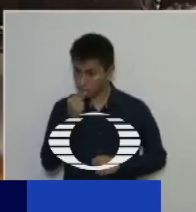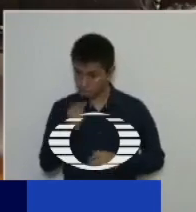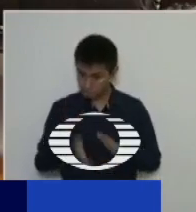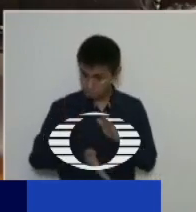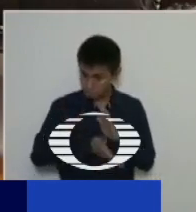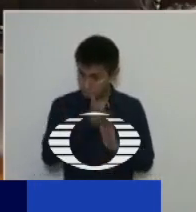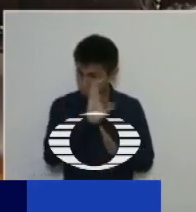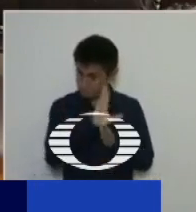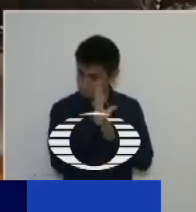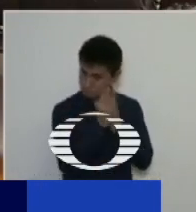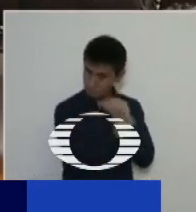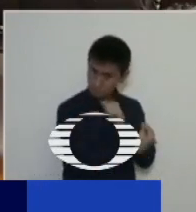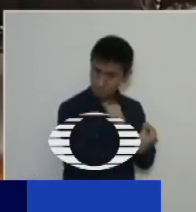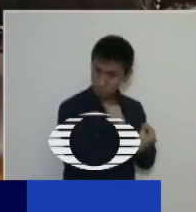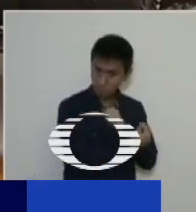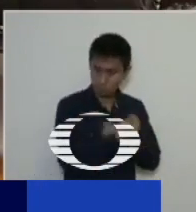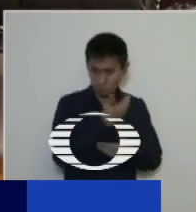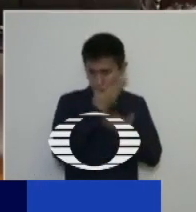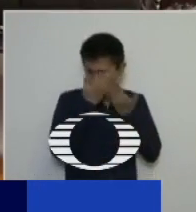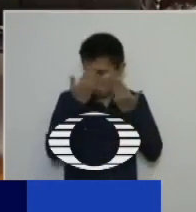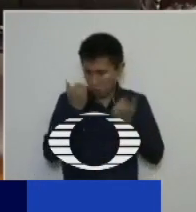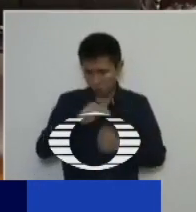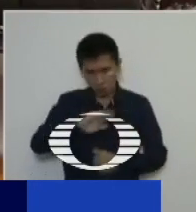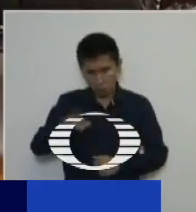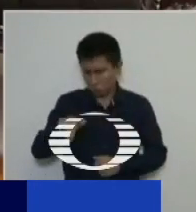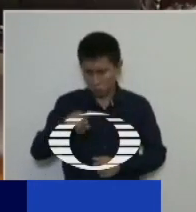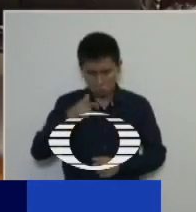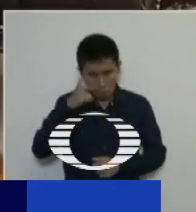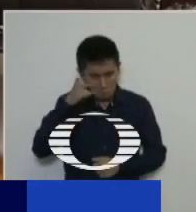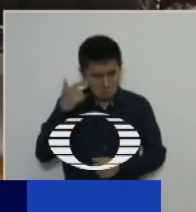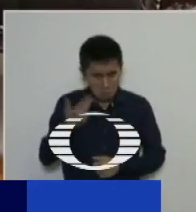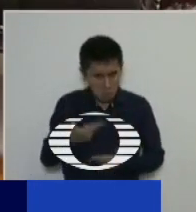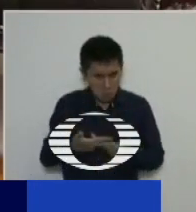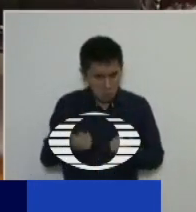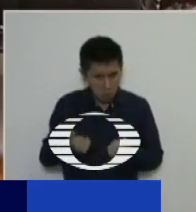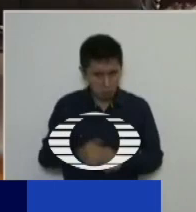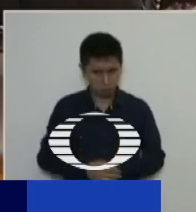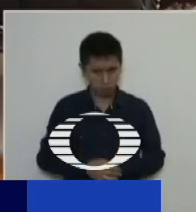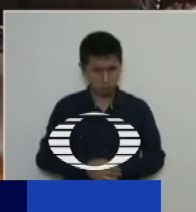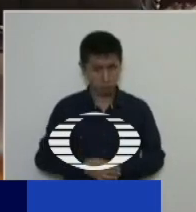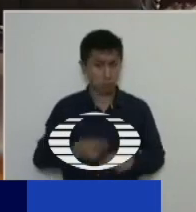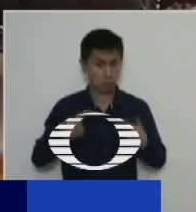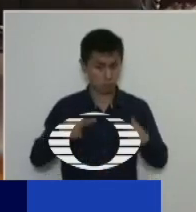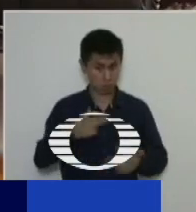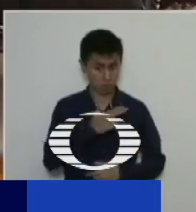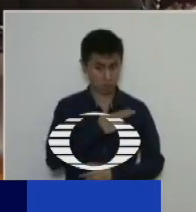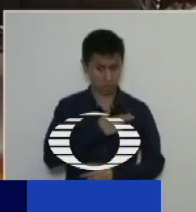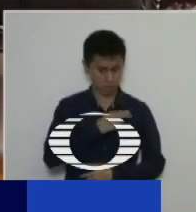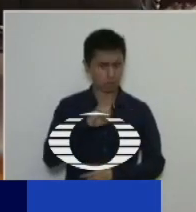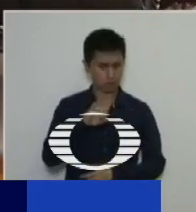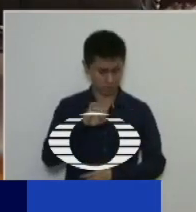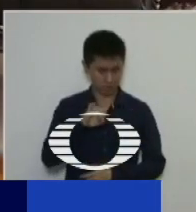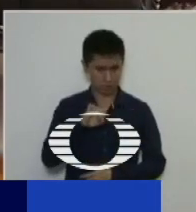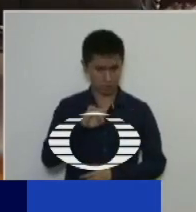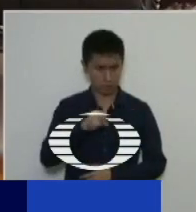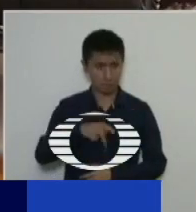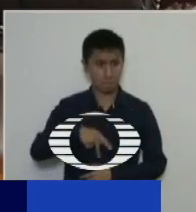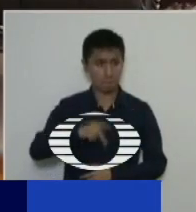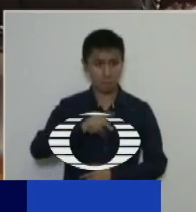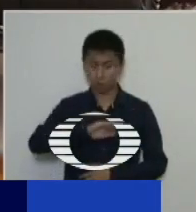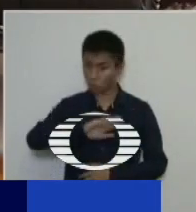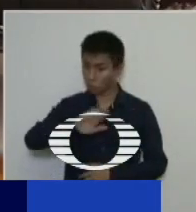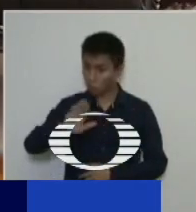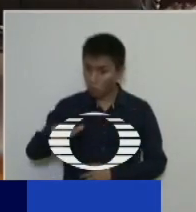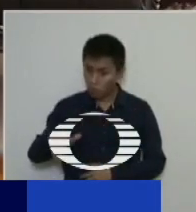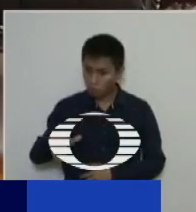la determinación de que alguien hubiera perdido la vida se tenía identificadas personas lesionadas por proyectil de arma de fuego pero no teníamos identificado